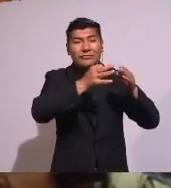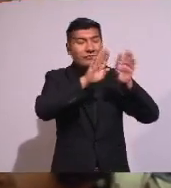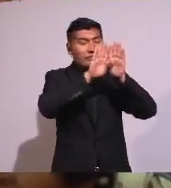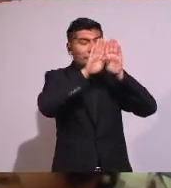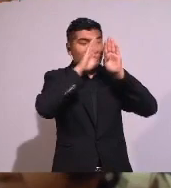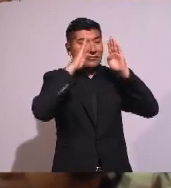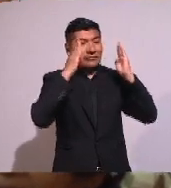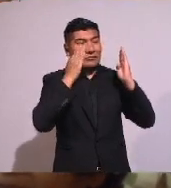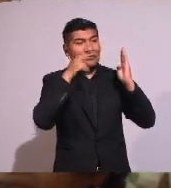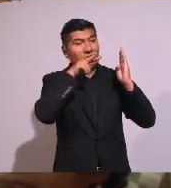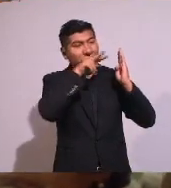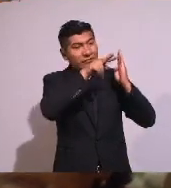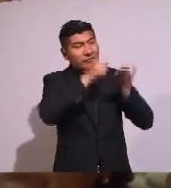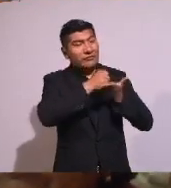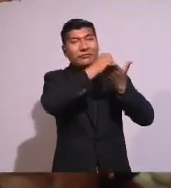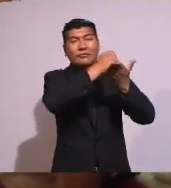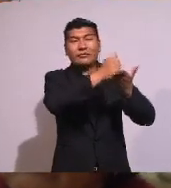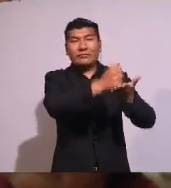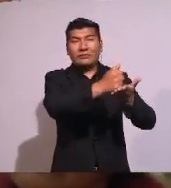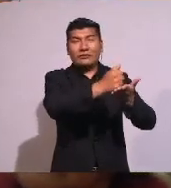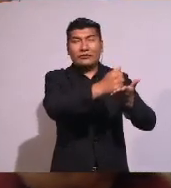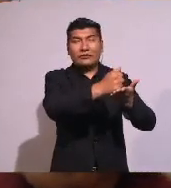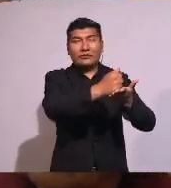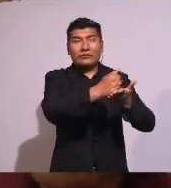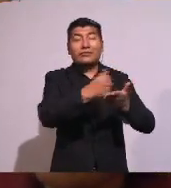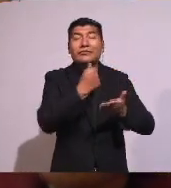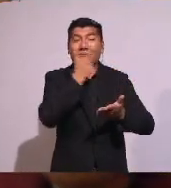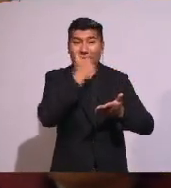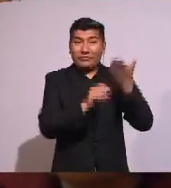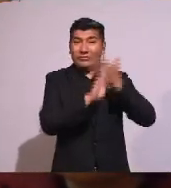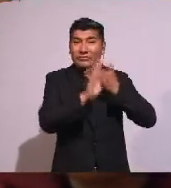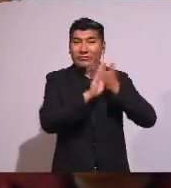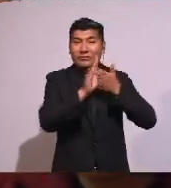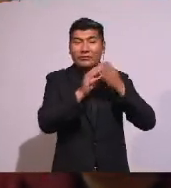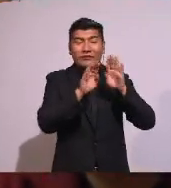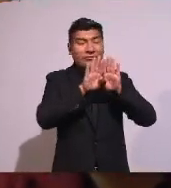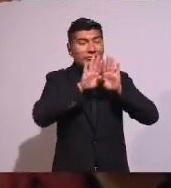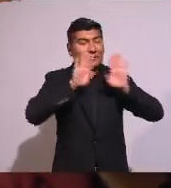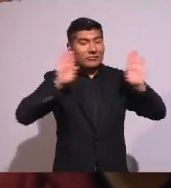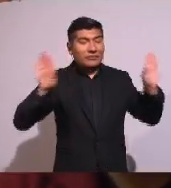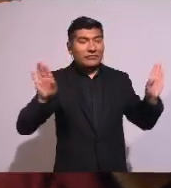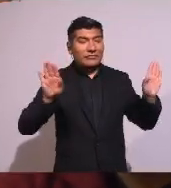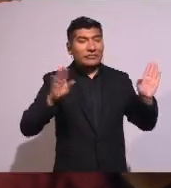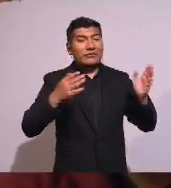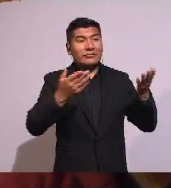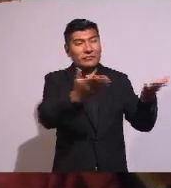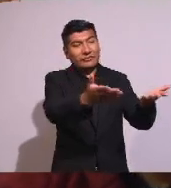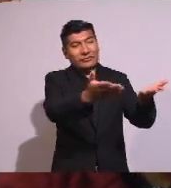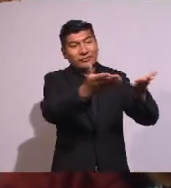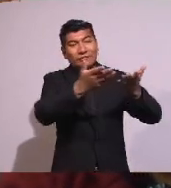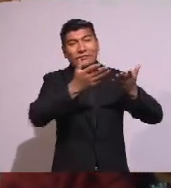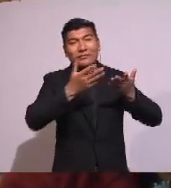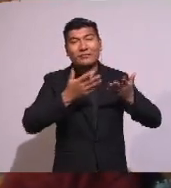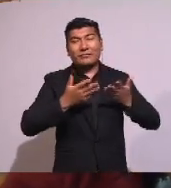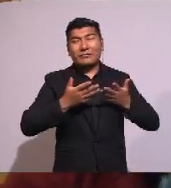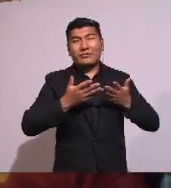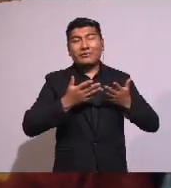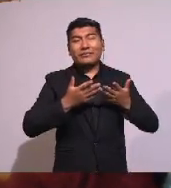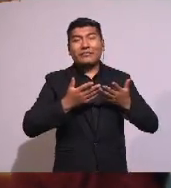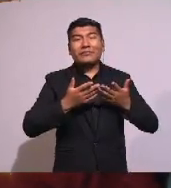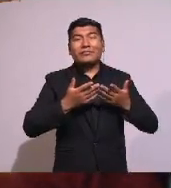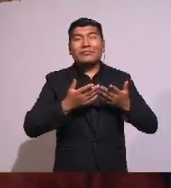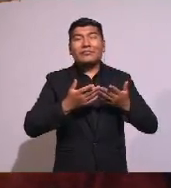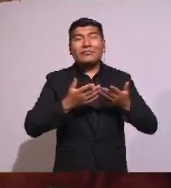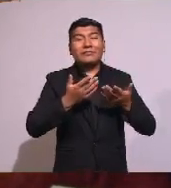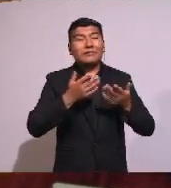insensibilidad, derrumbar el autodefensa, dejarnos invadir por una sana inquietud por